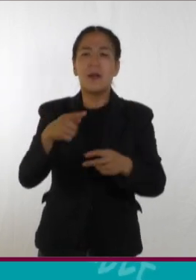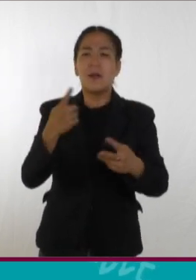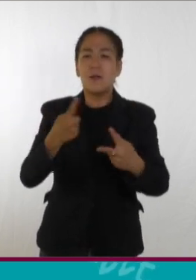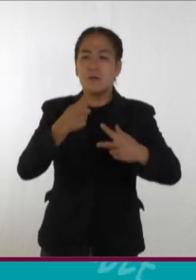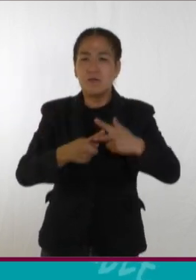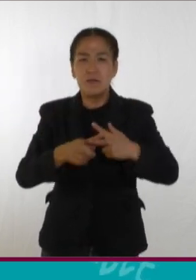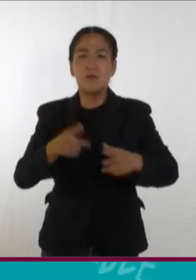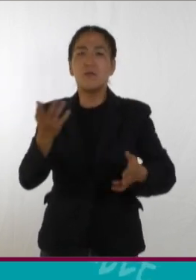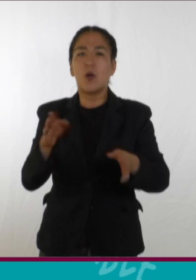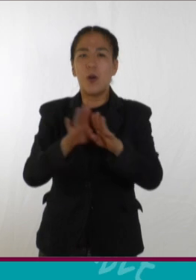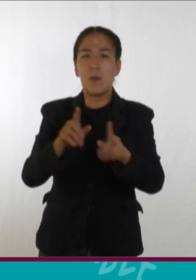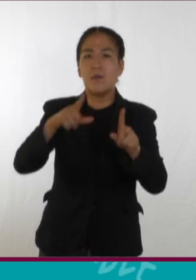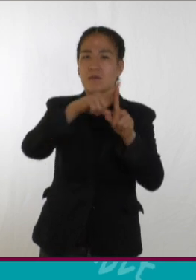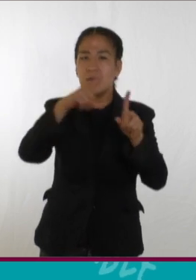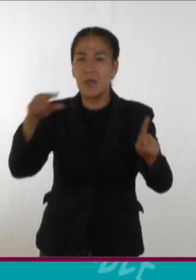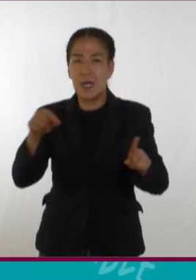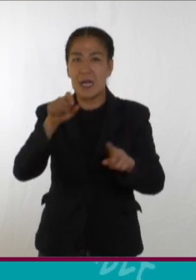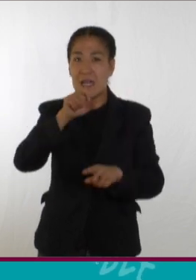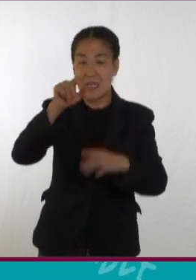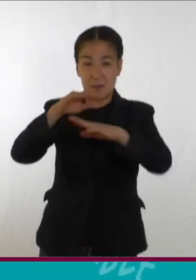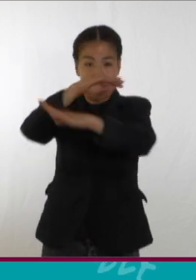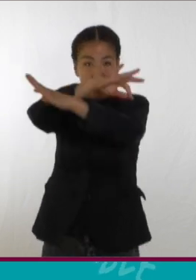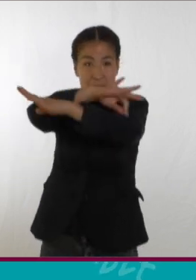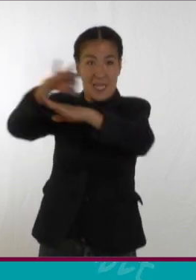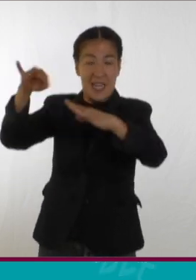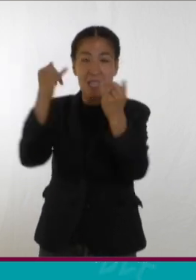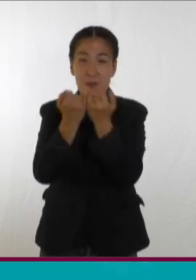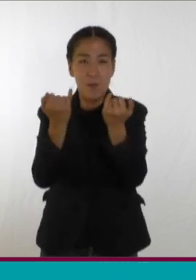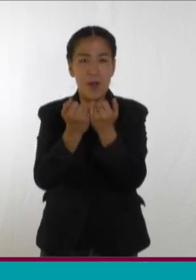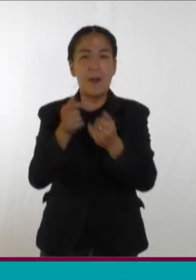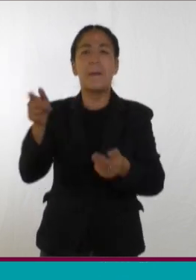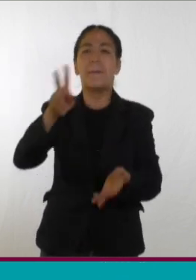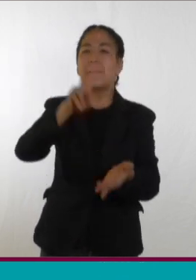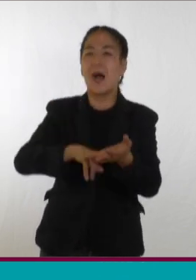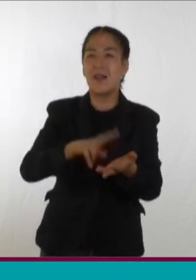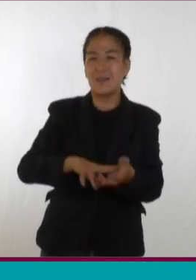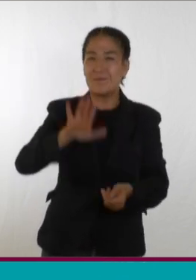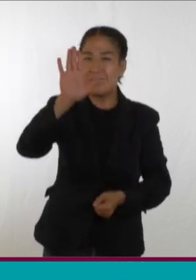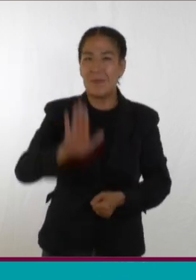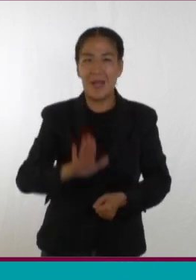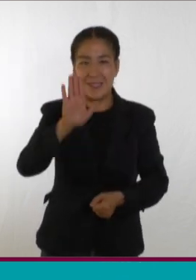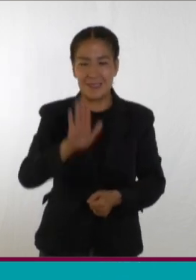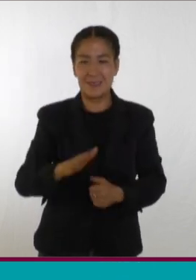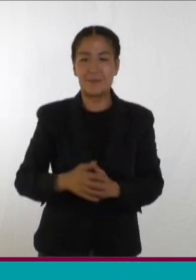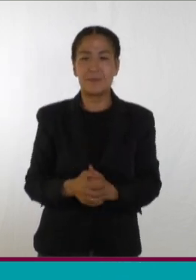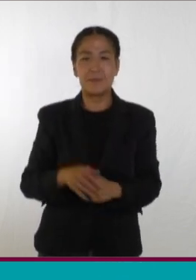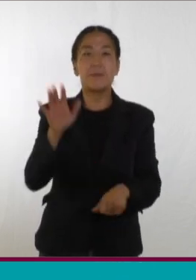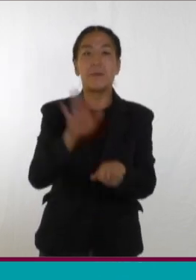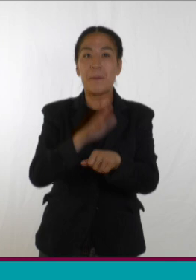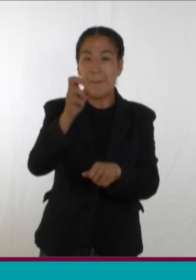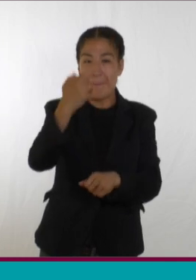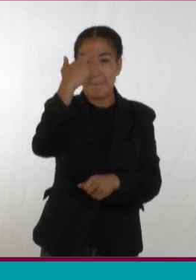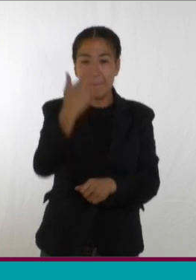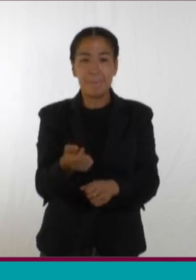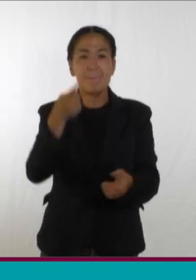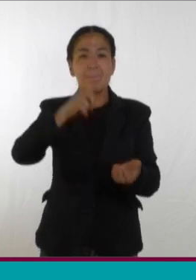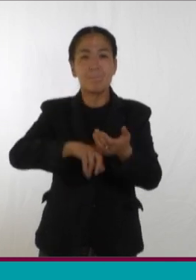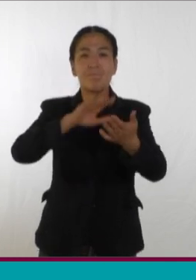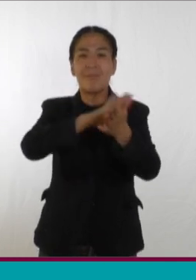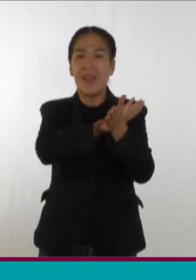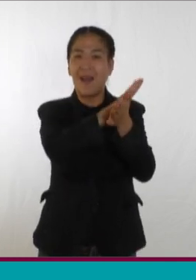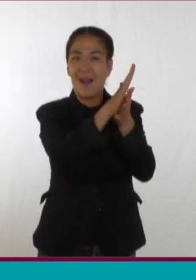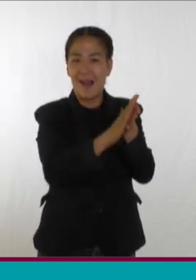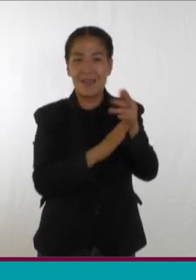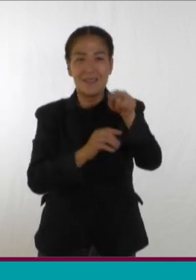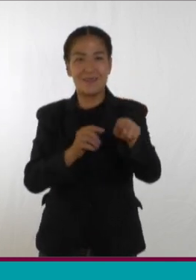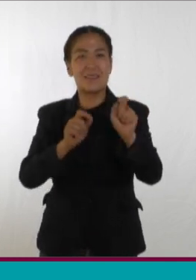Como ves, ninguna de estas pendientes o hipotenusas son iguales, pero sus valores son muy parecidos. Por lo